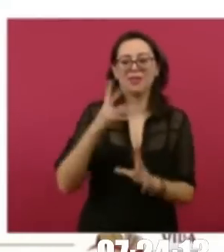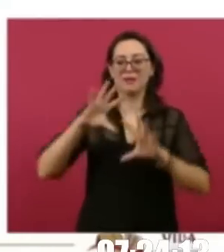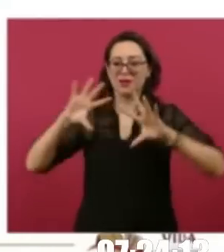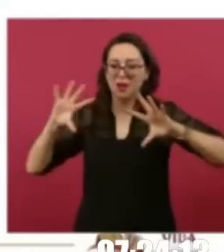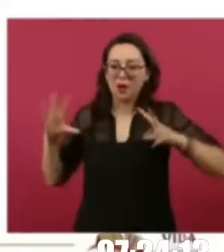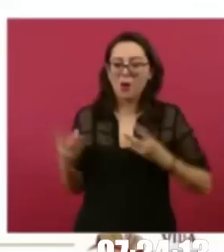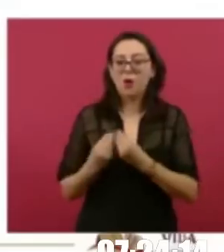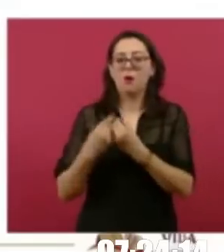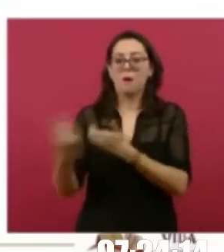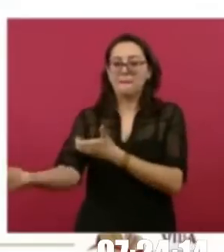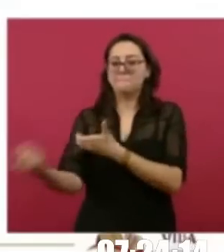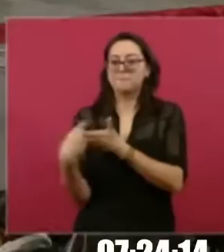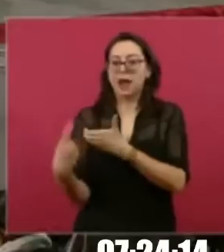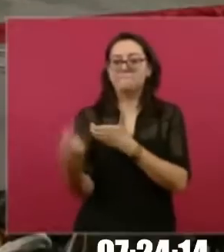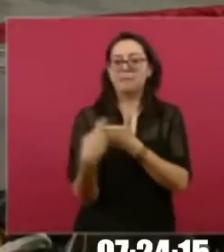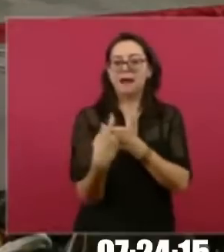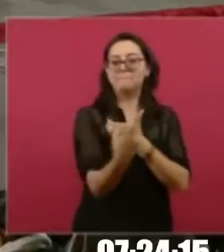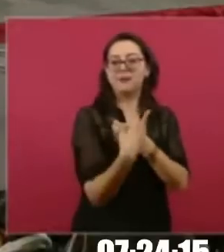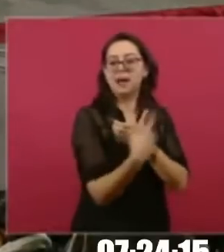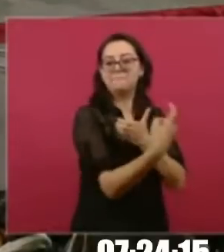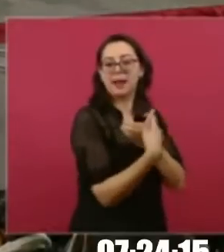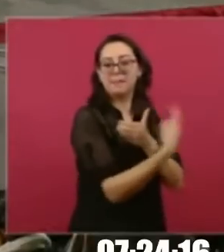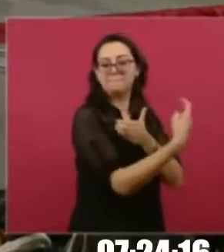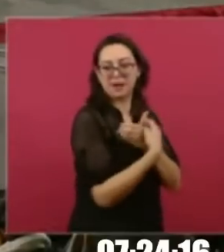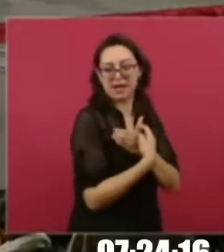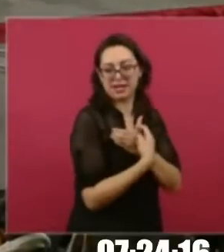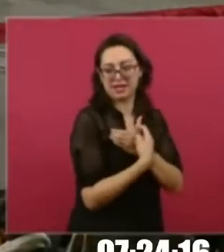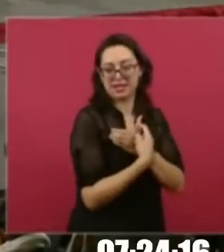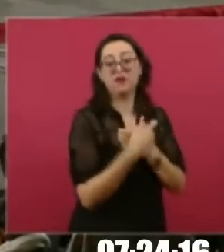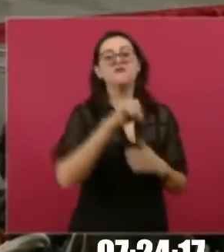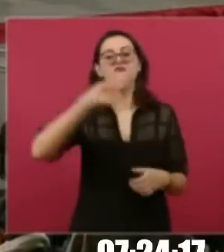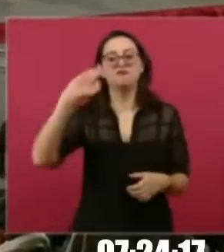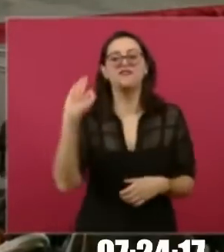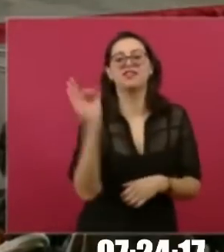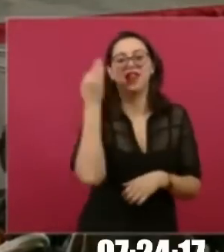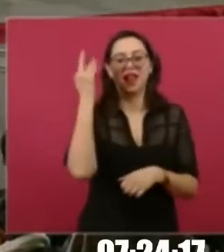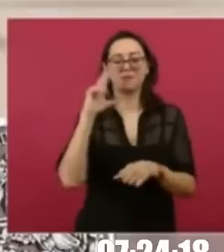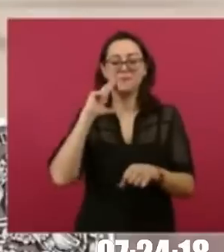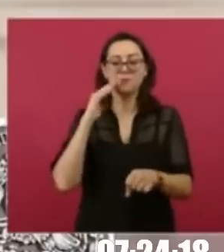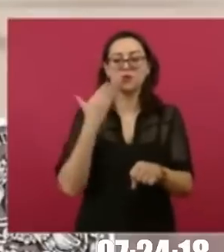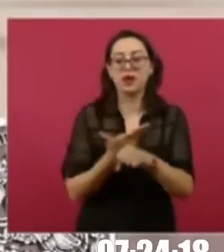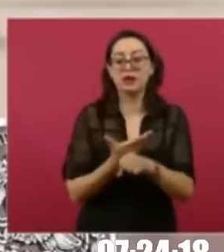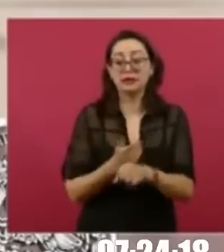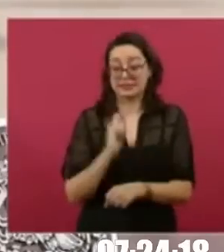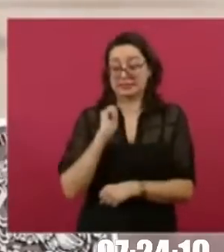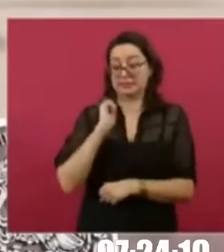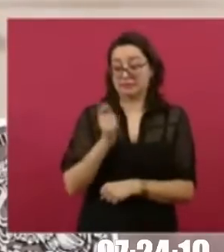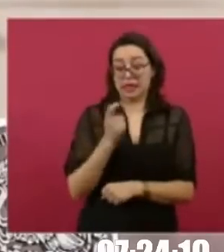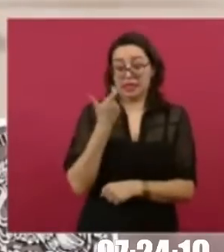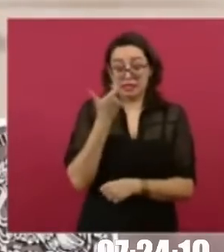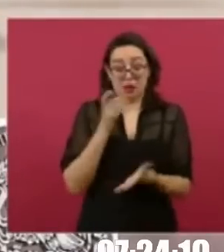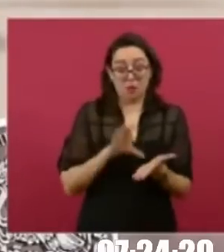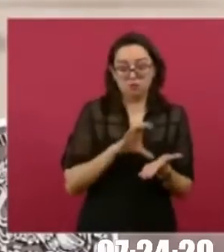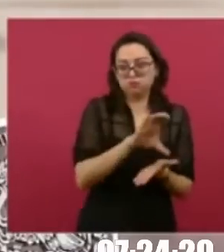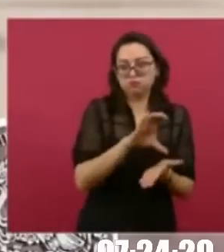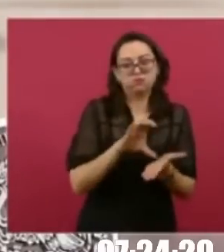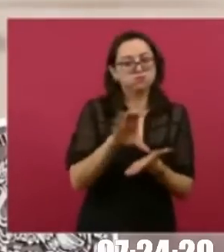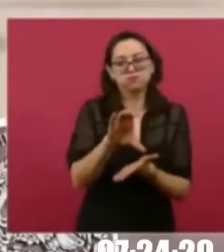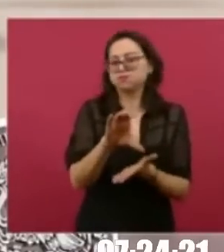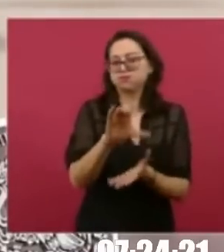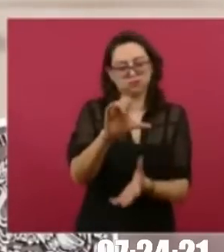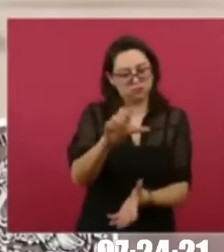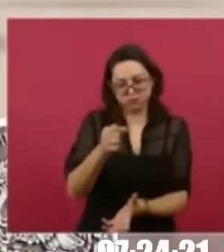se forma se formaliza una una colaboración en materia de recursos humanos Es decir de personal de